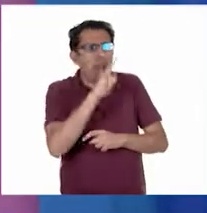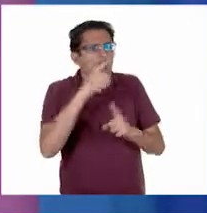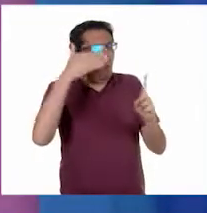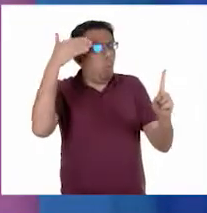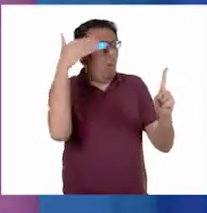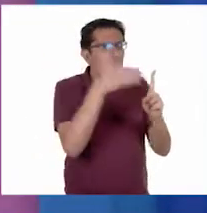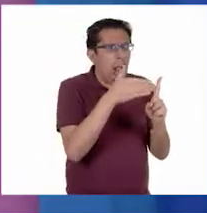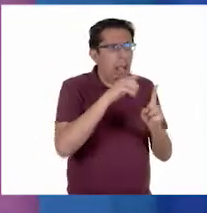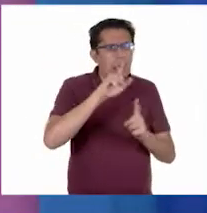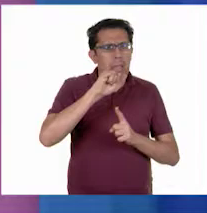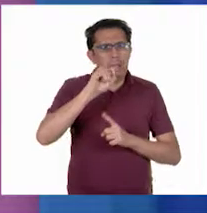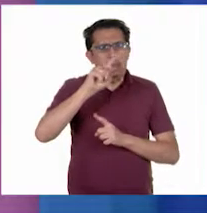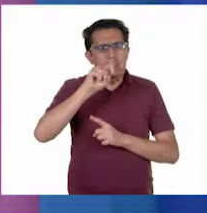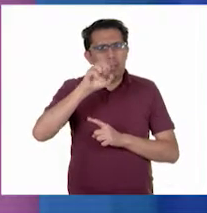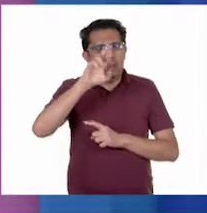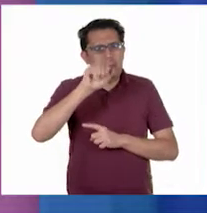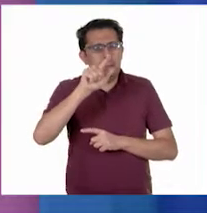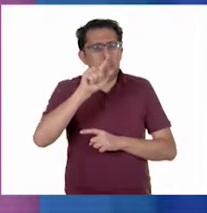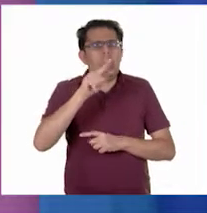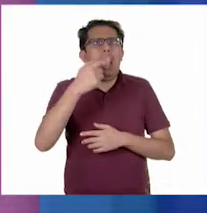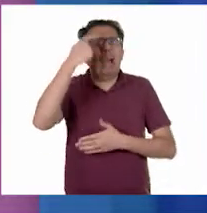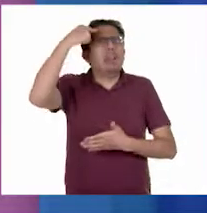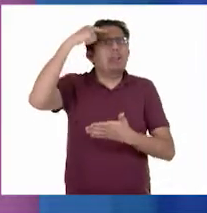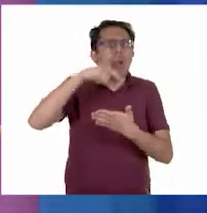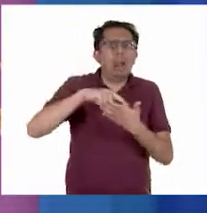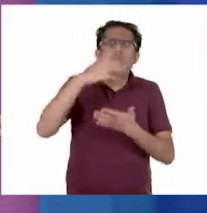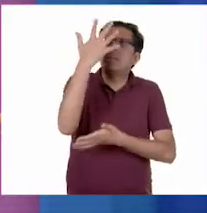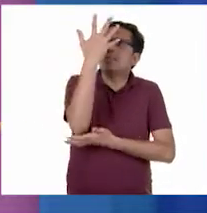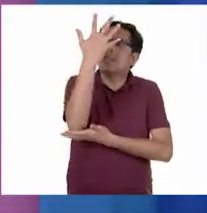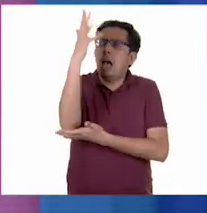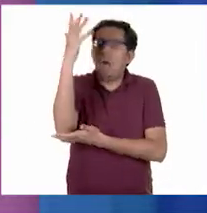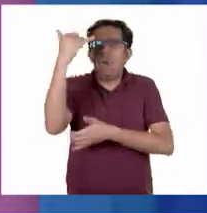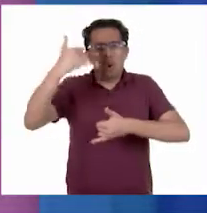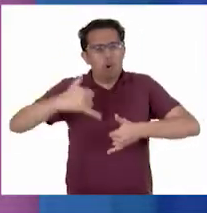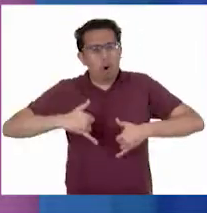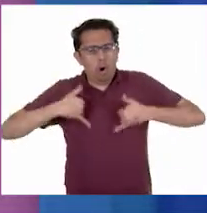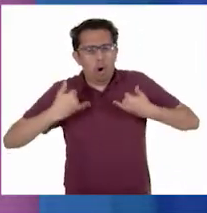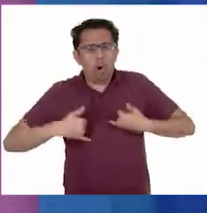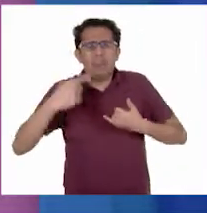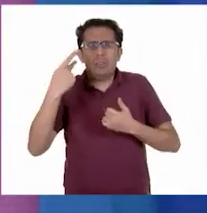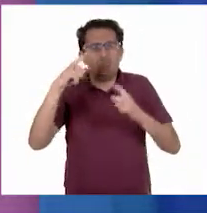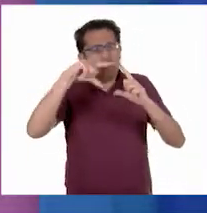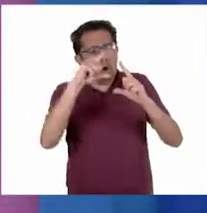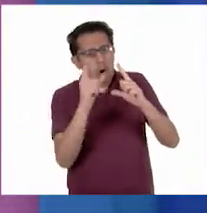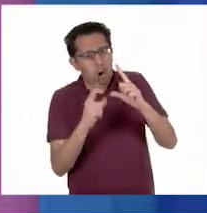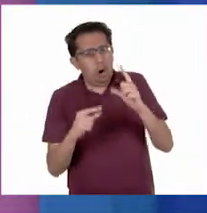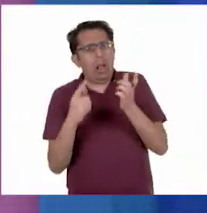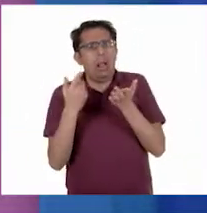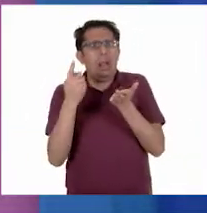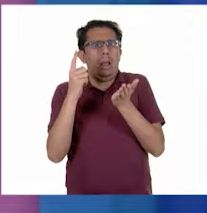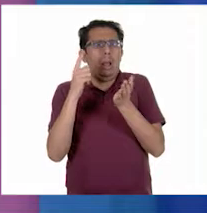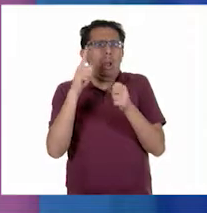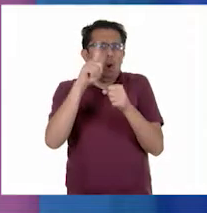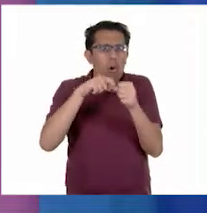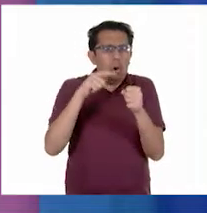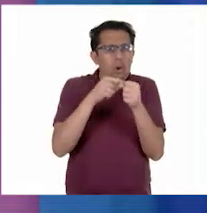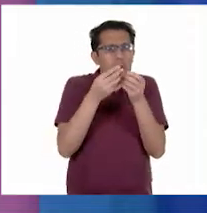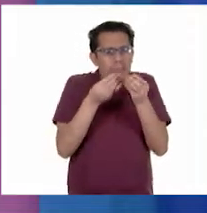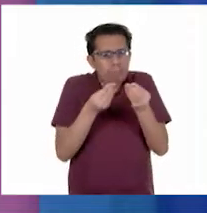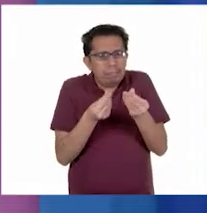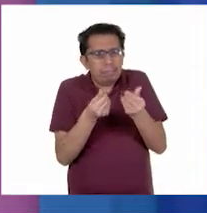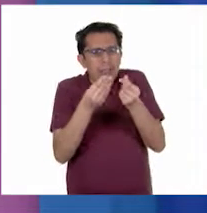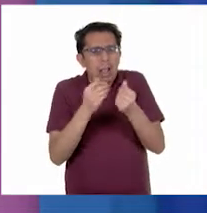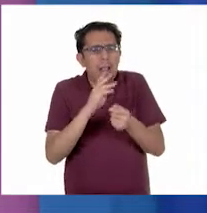Pues algo como los sauces jóvenes, por el color y textura de sus hojas, parecen tener un color que